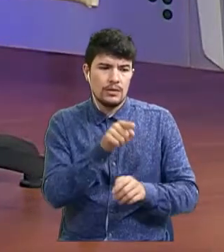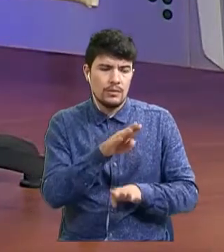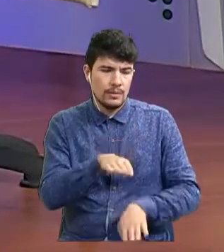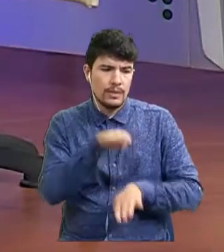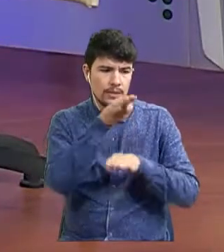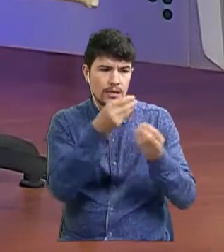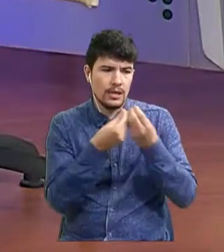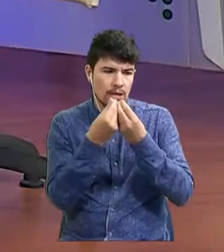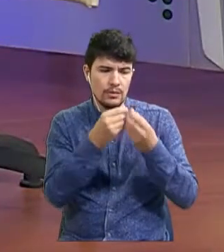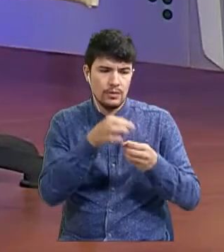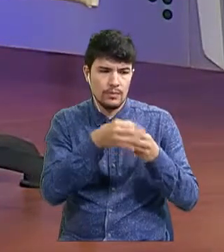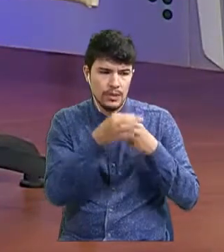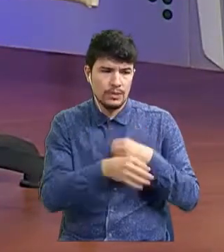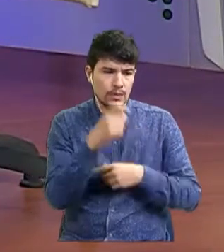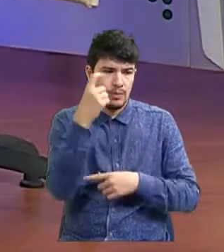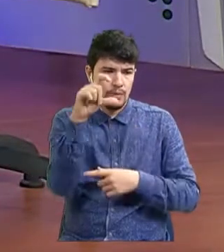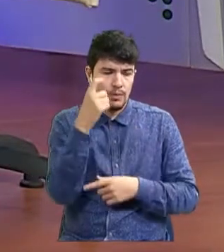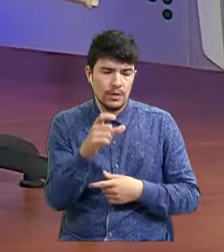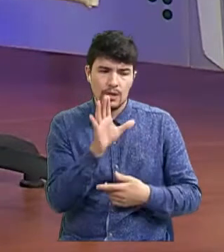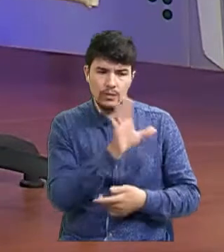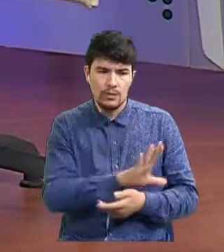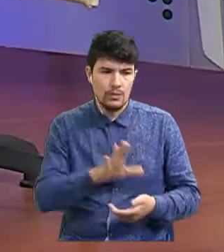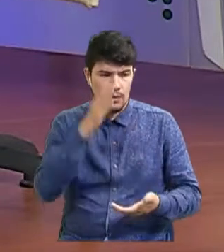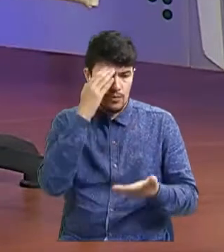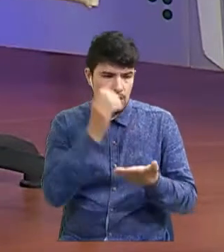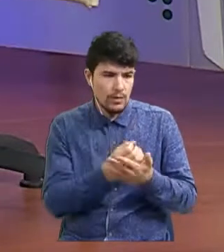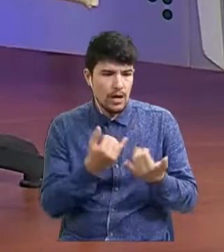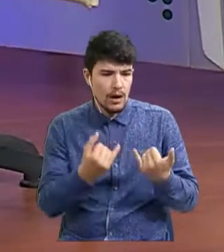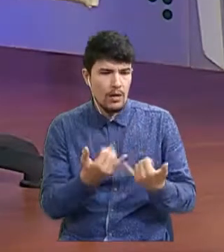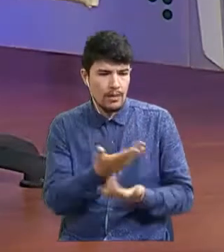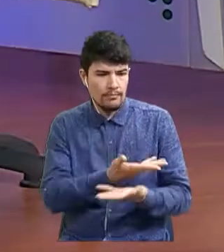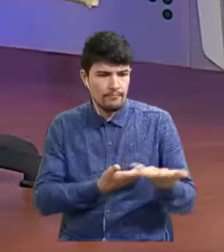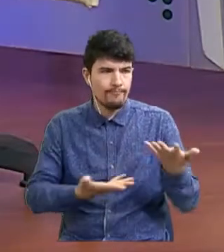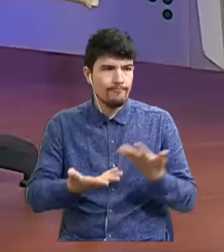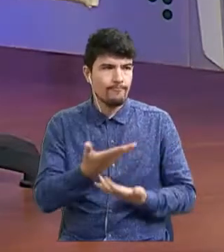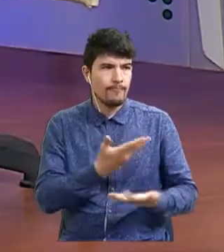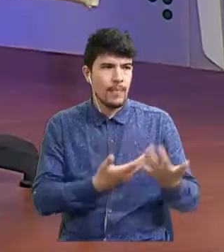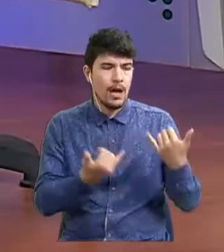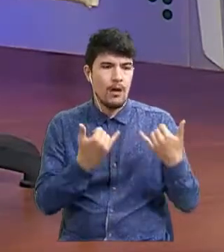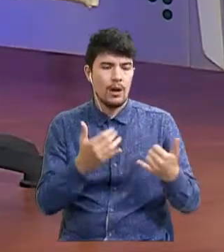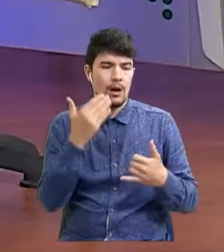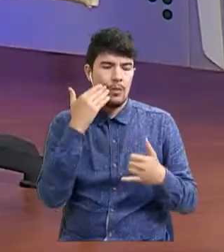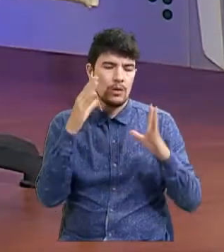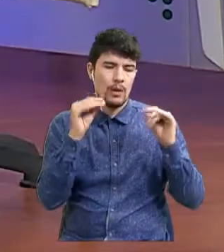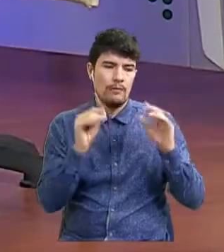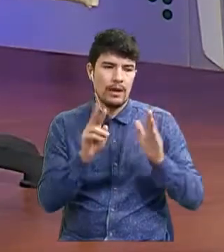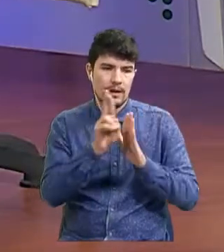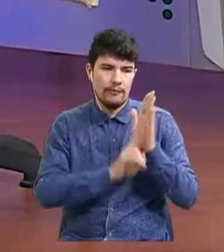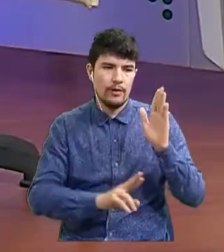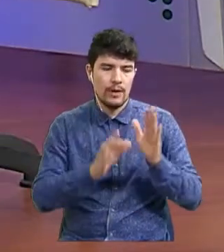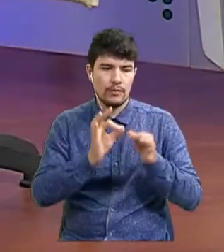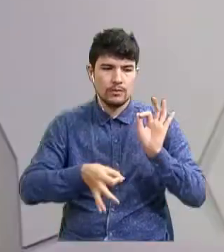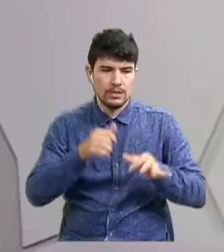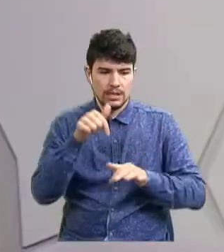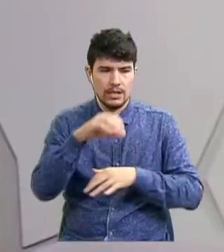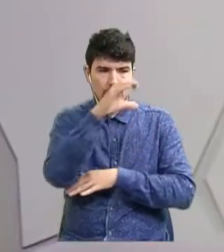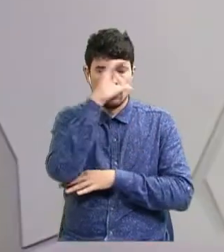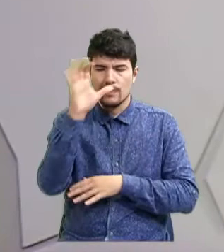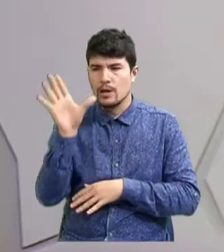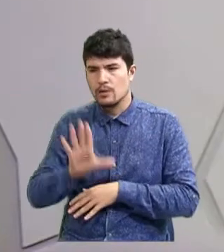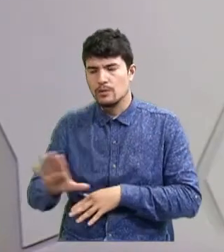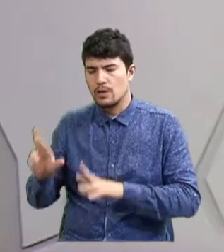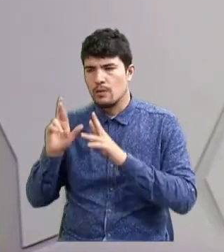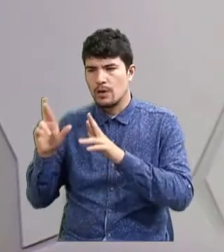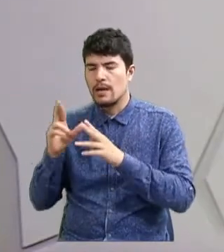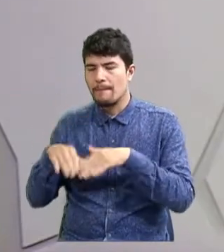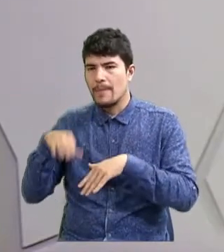pues también del Consejo Municipal de Cúcuta, frente a esa posición que se está tomando ahora cuando se habla de esa reforma a la justicia en nuestro país. Muchas gracias a ustedes y ojalá